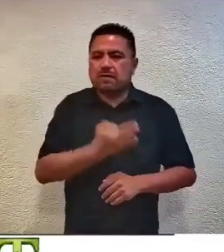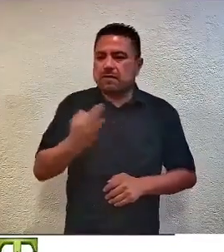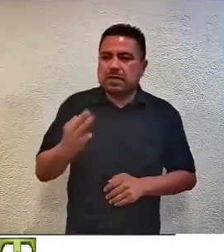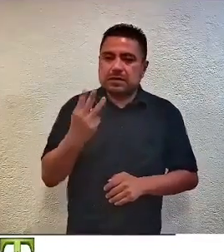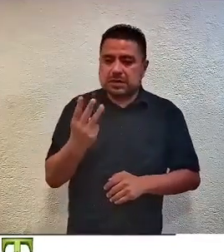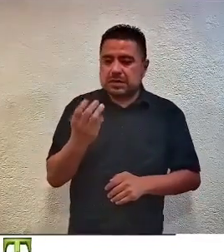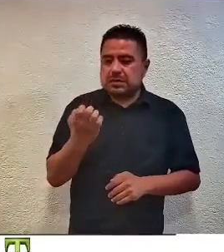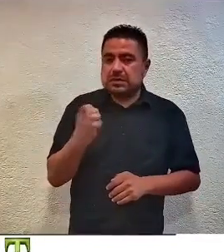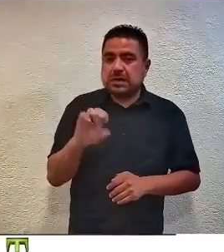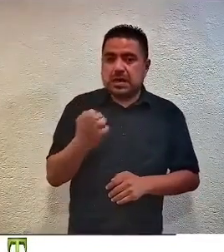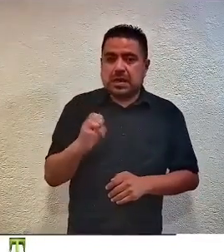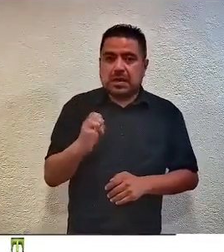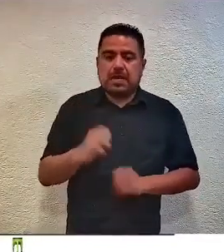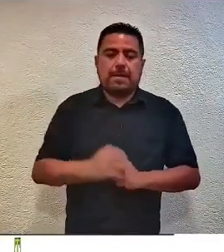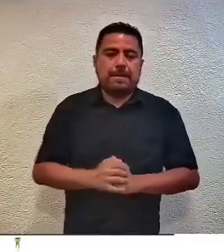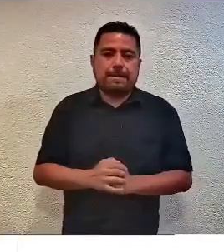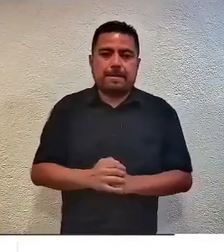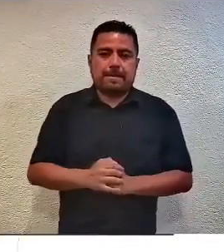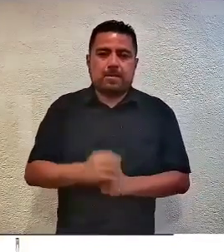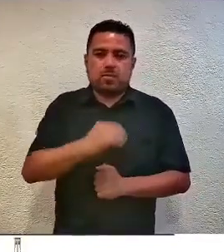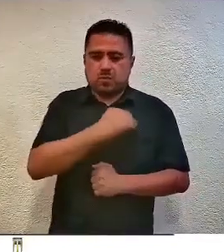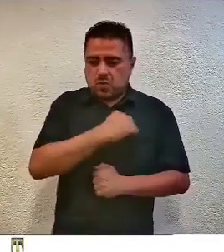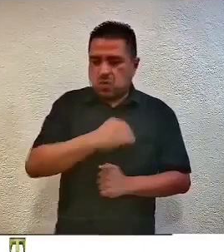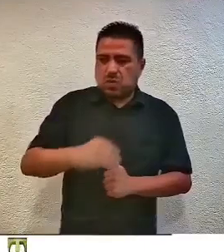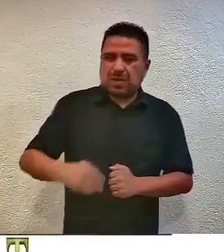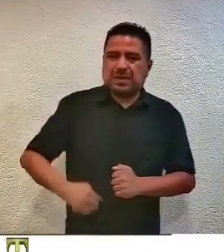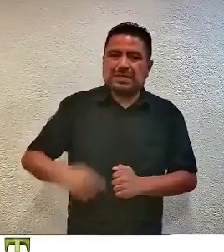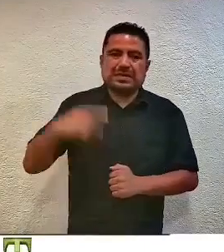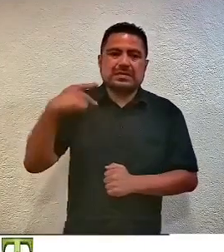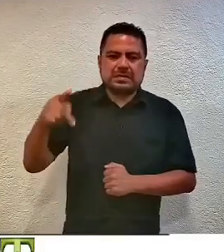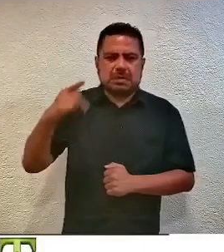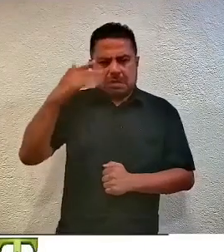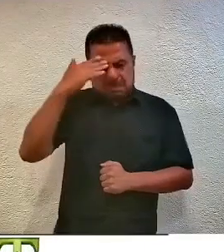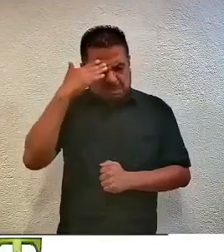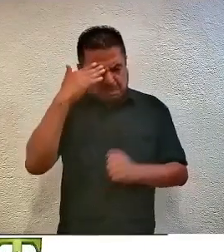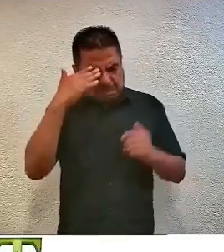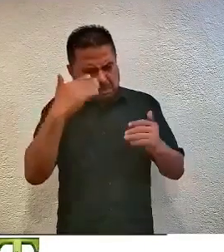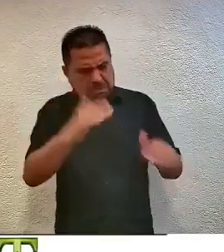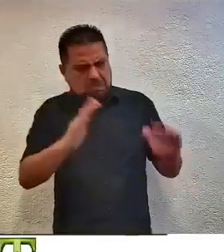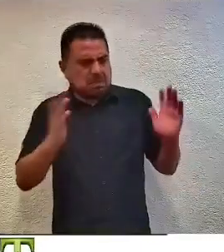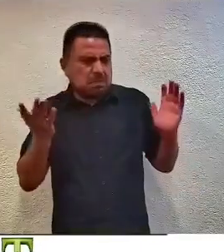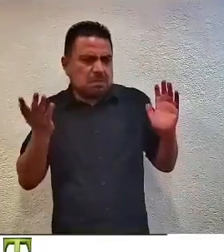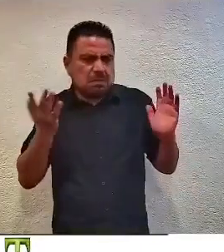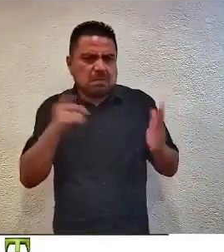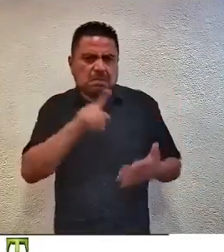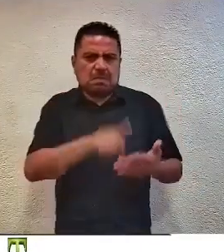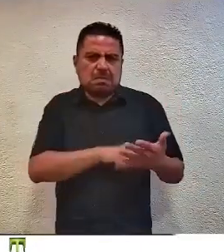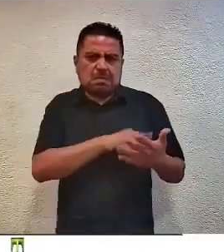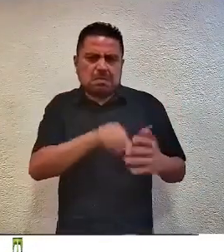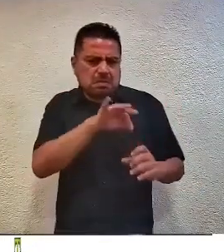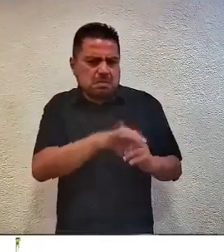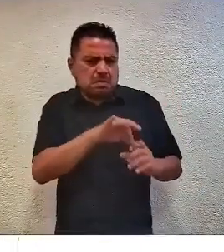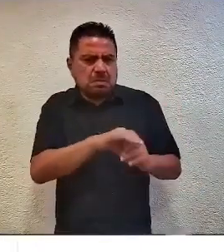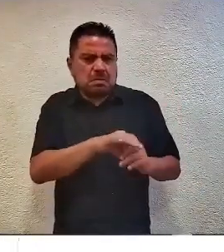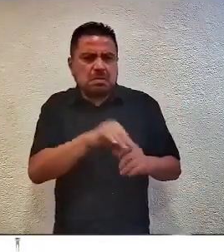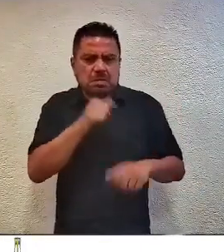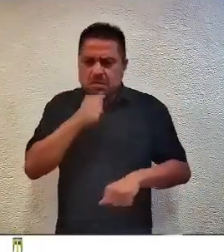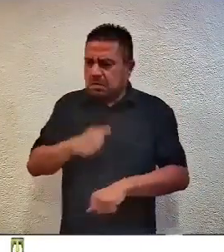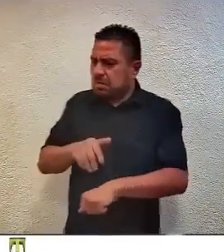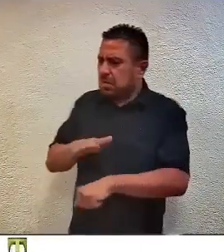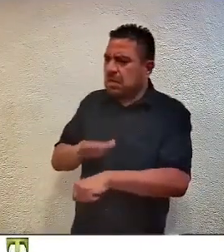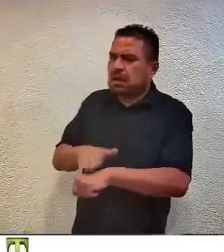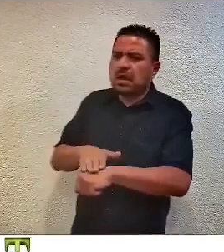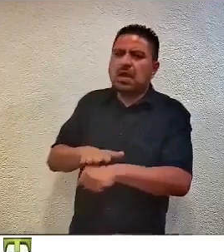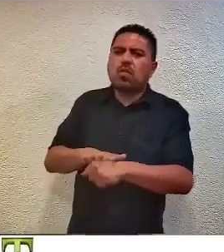enero. Y el ayuntamiento, desconociendo esta elección, había convocado a